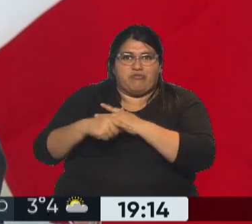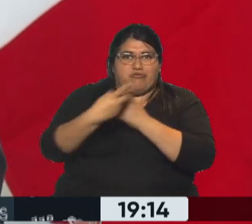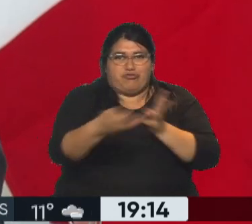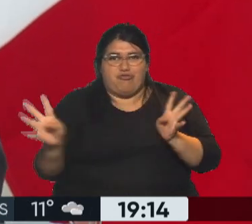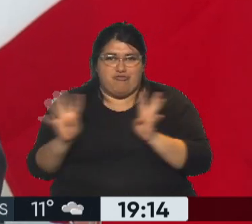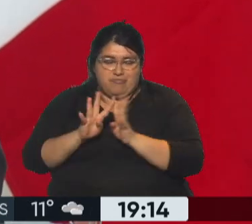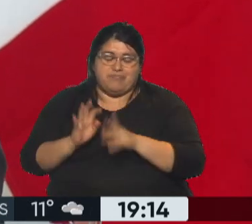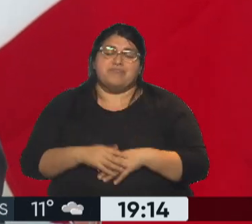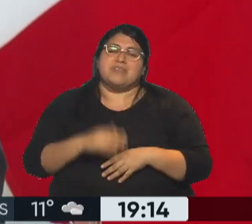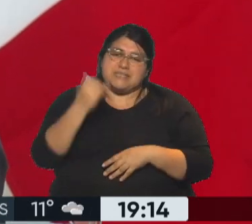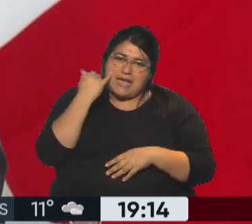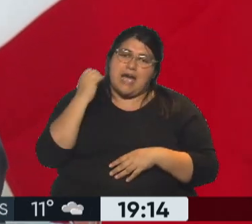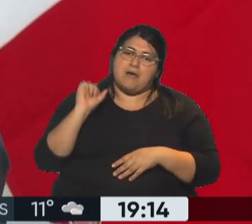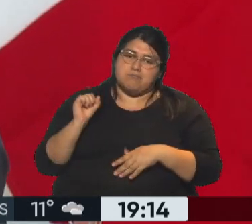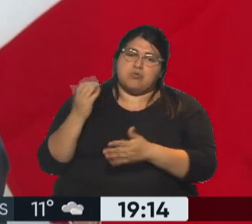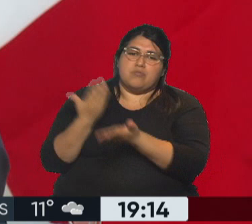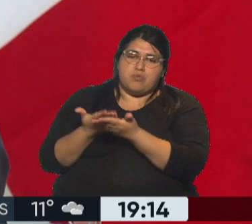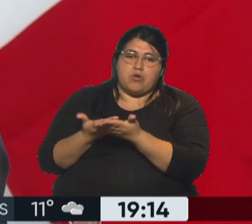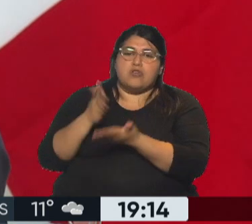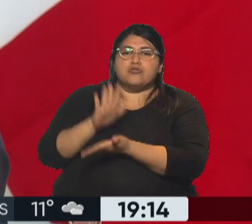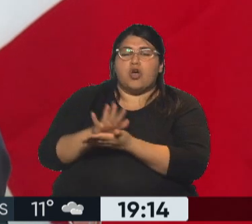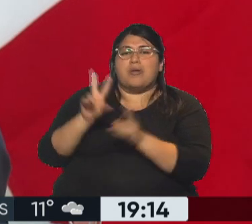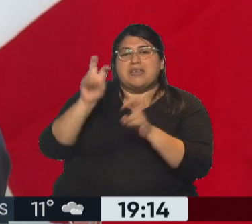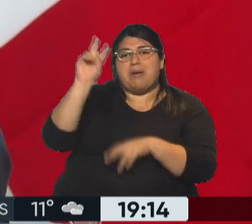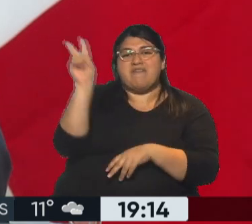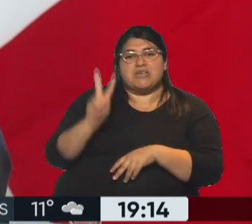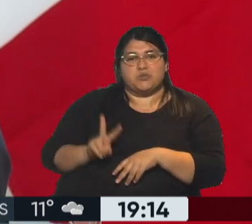vengo planteando la preocupación por el tema de Venezuela.